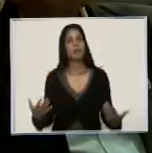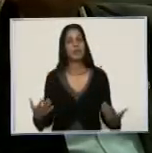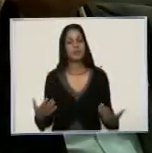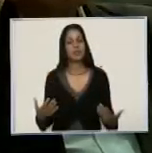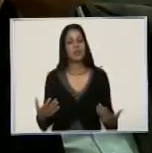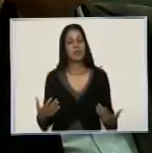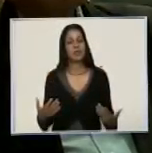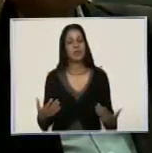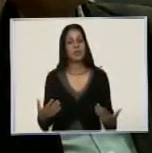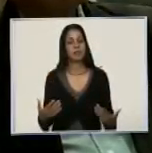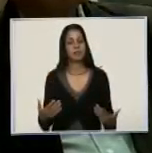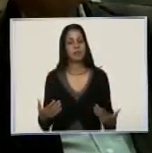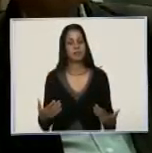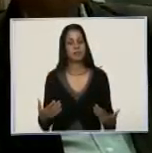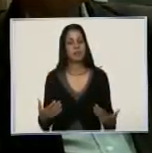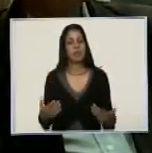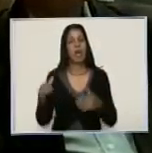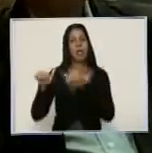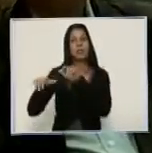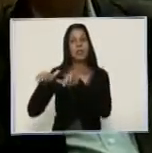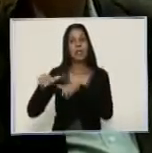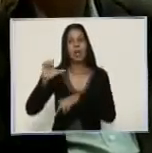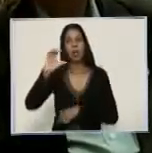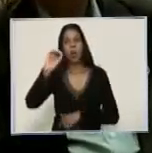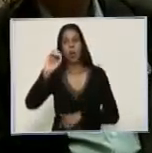que cuando Almagro, después que dice eso,